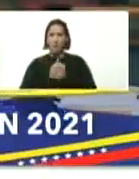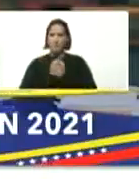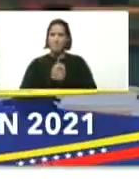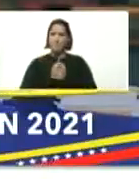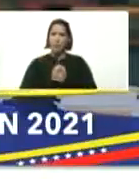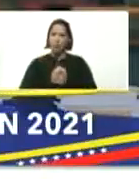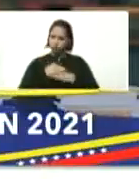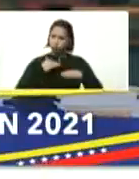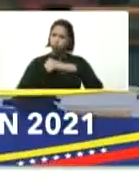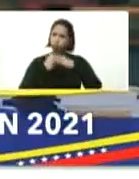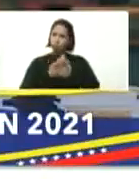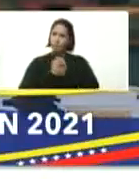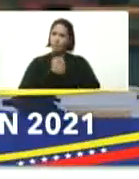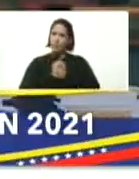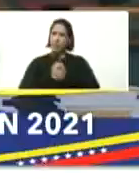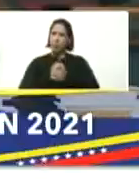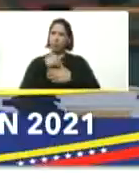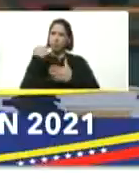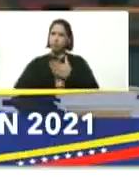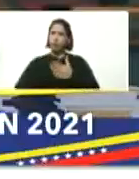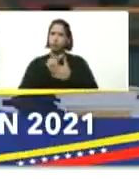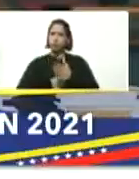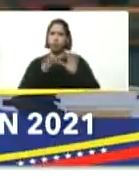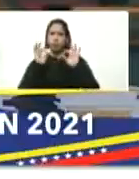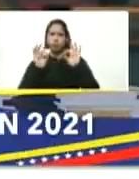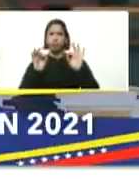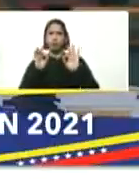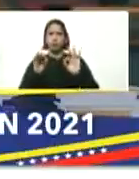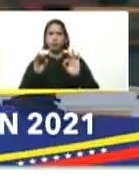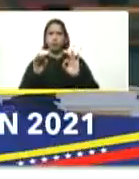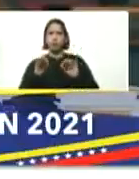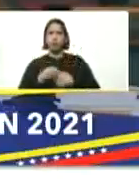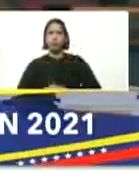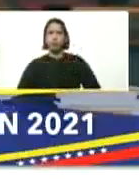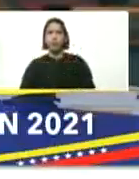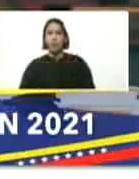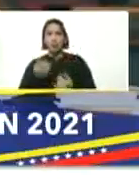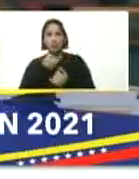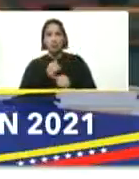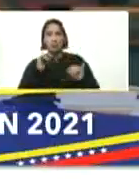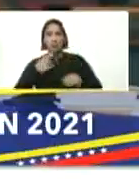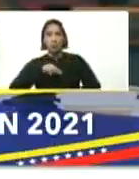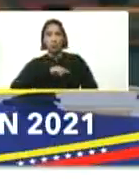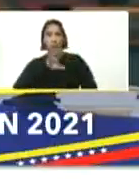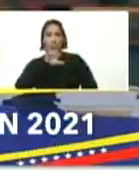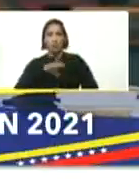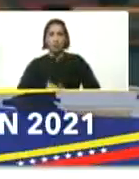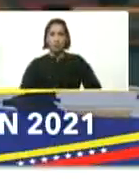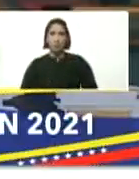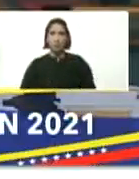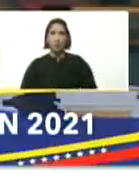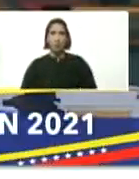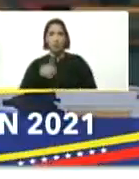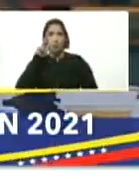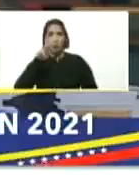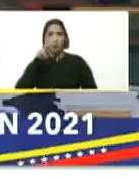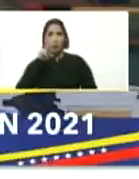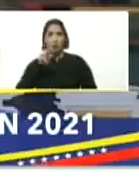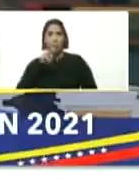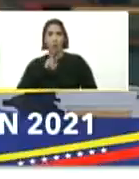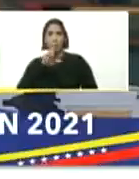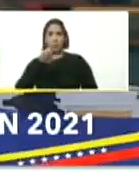amigos y un batallador especial de varias décadas por la independencia de nuestro país. Se trata del profesor